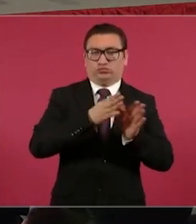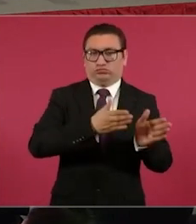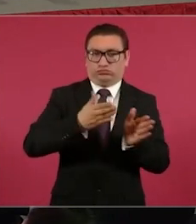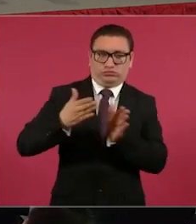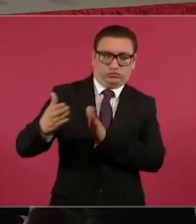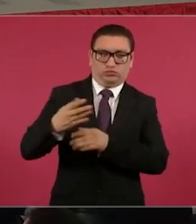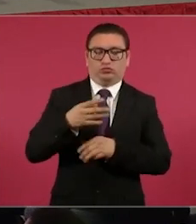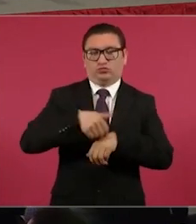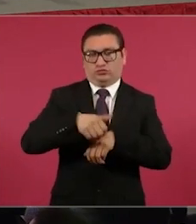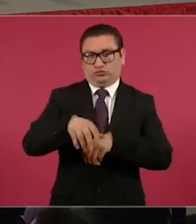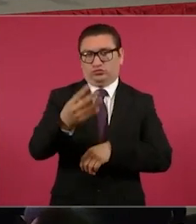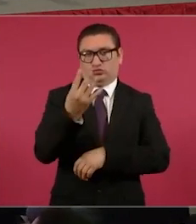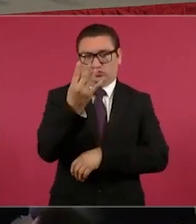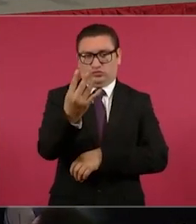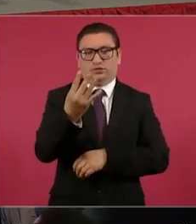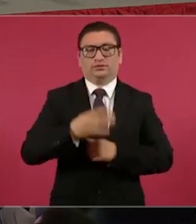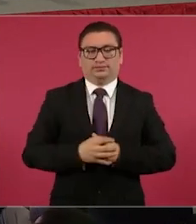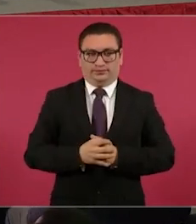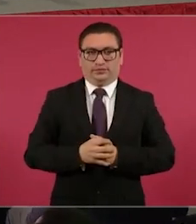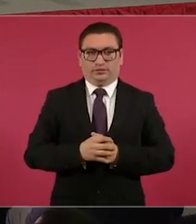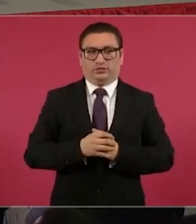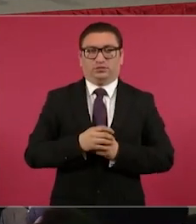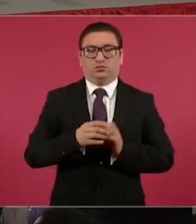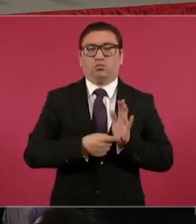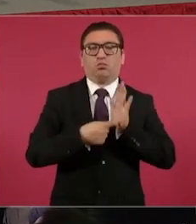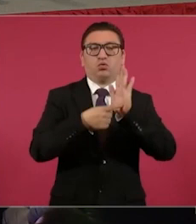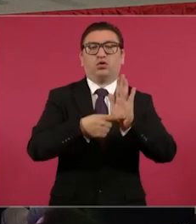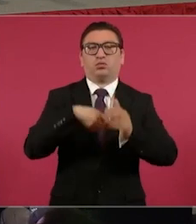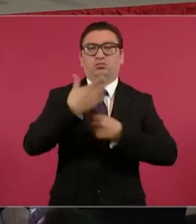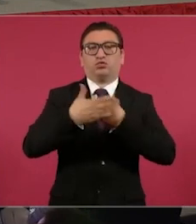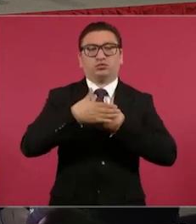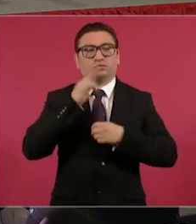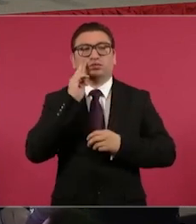4, que muestra pues, cómo se van a ver